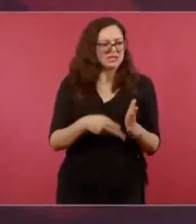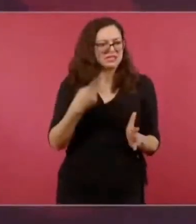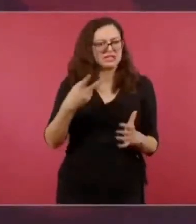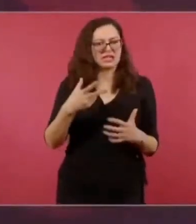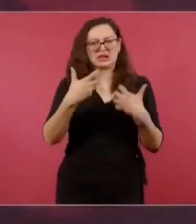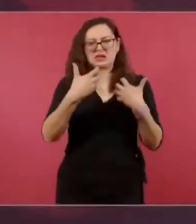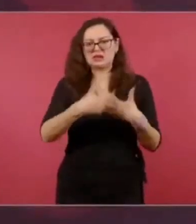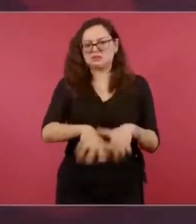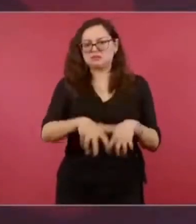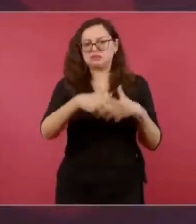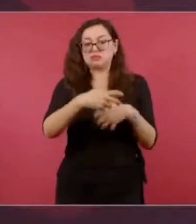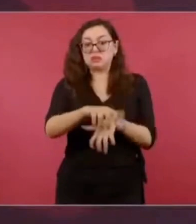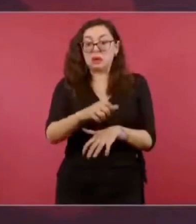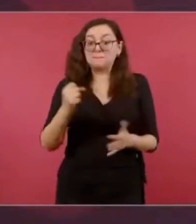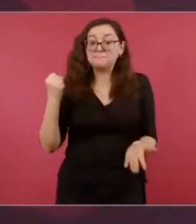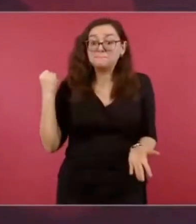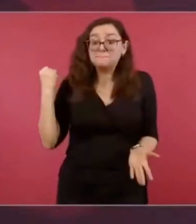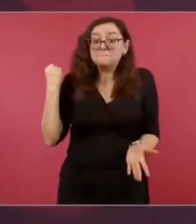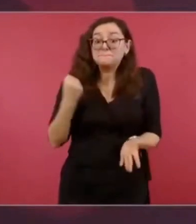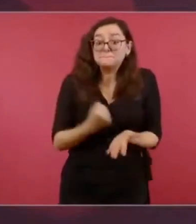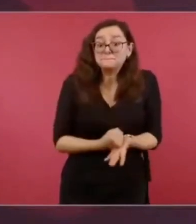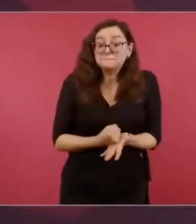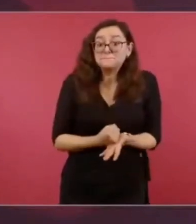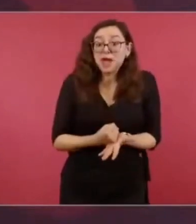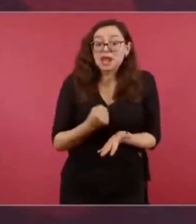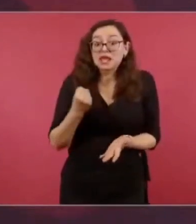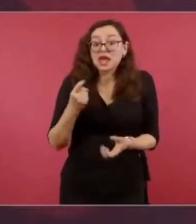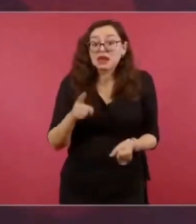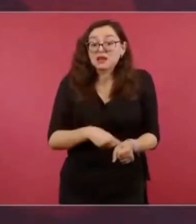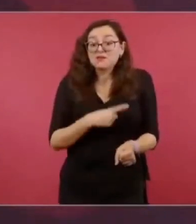de una marca de refresco.